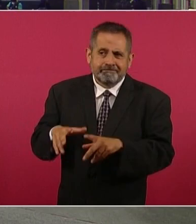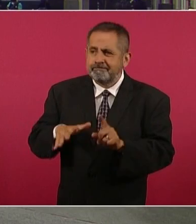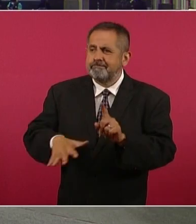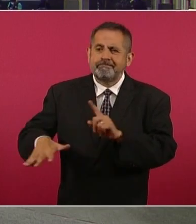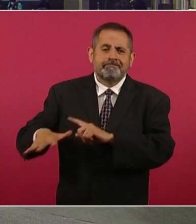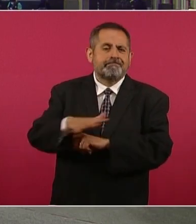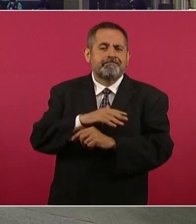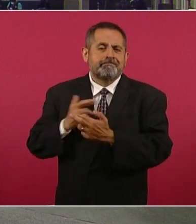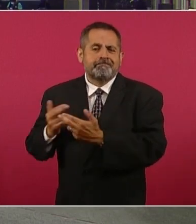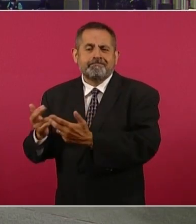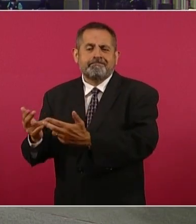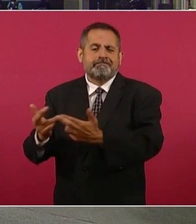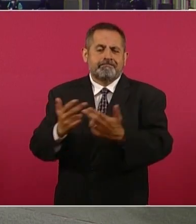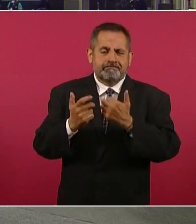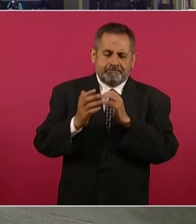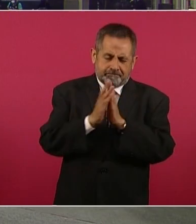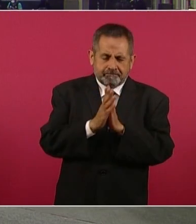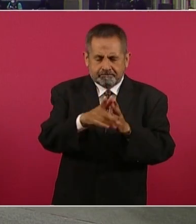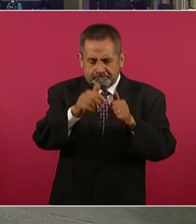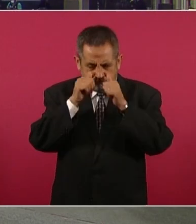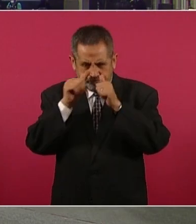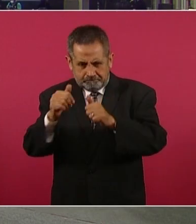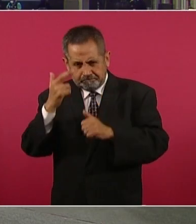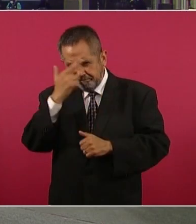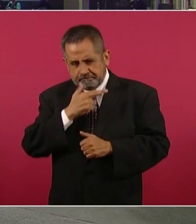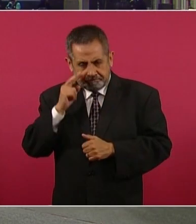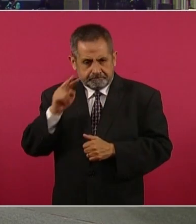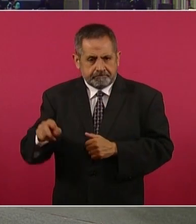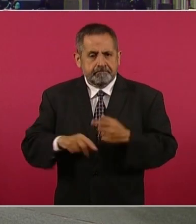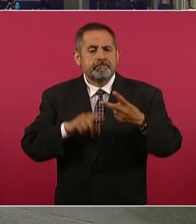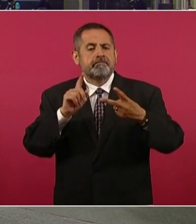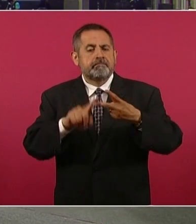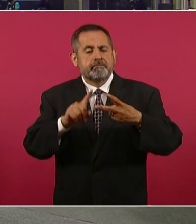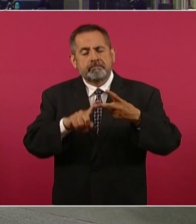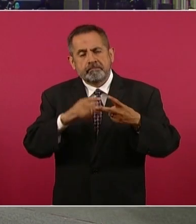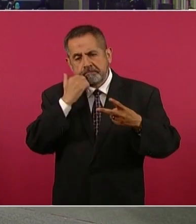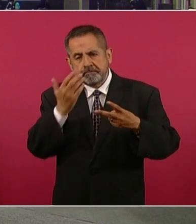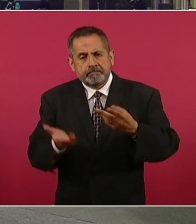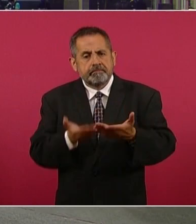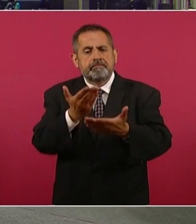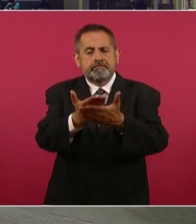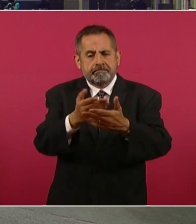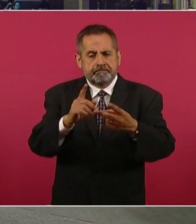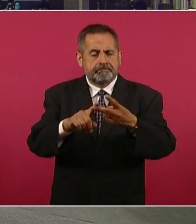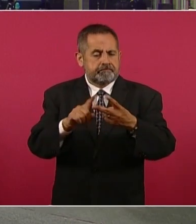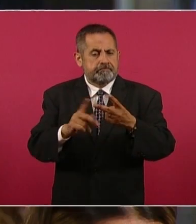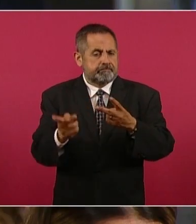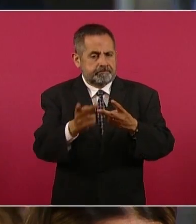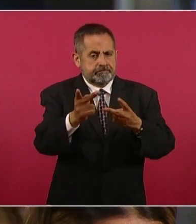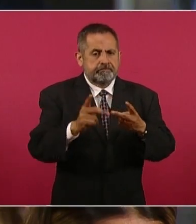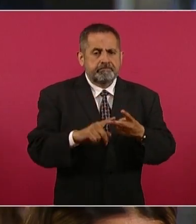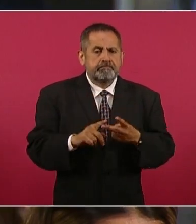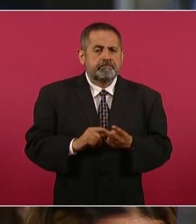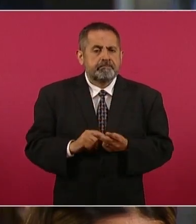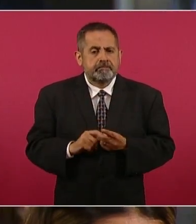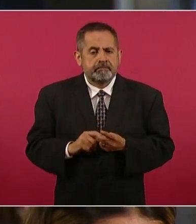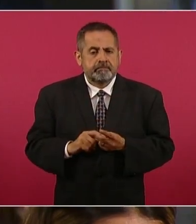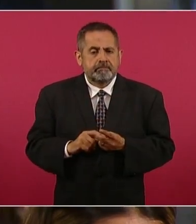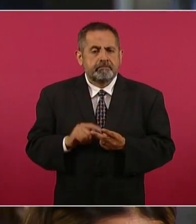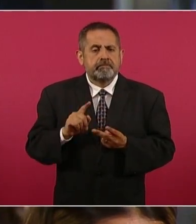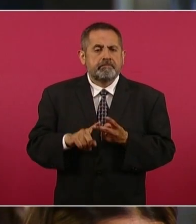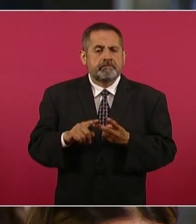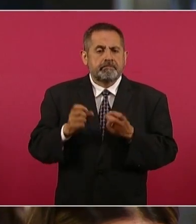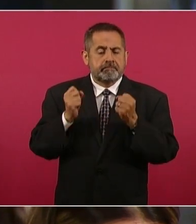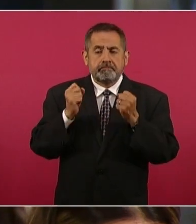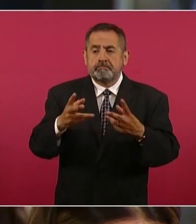ecológica. Le invito también que cheque ese dato, si es tan amable. Y la segunda cuestión que quiero plantearle, presidente, es que hay una gran cantidad